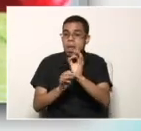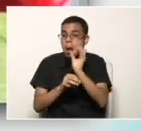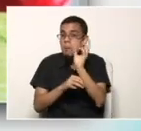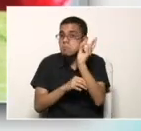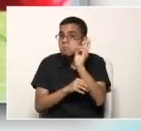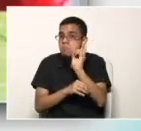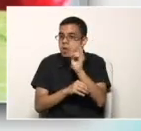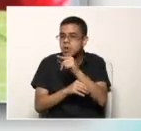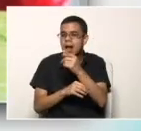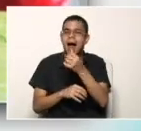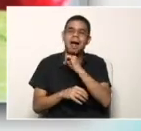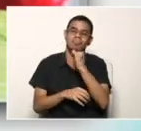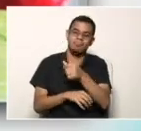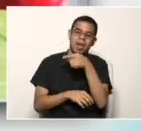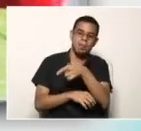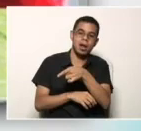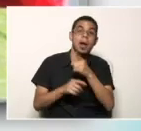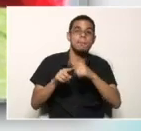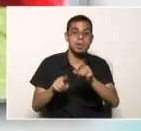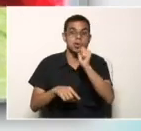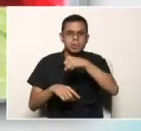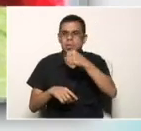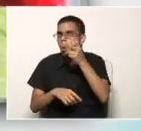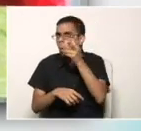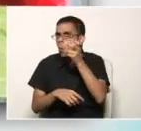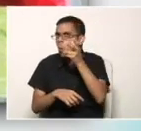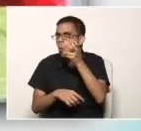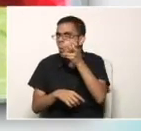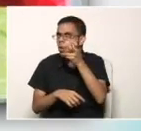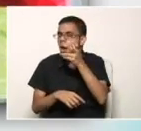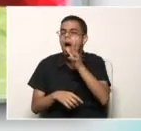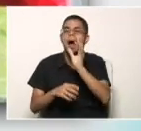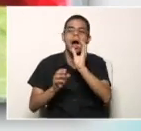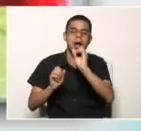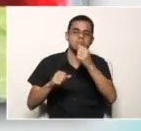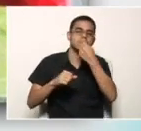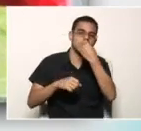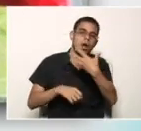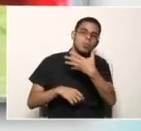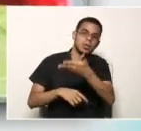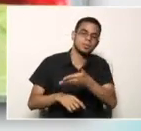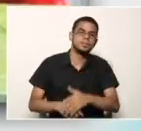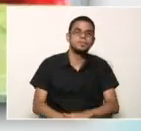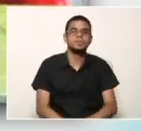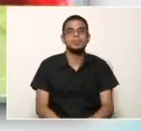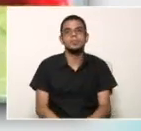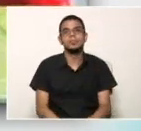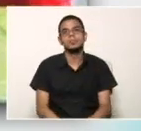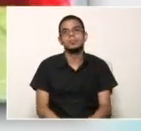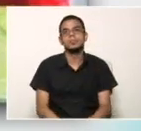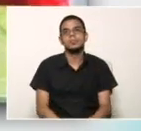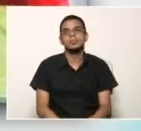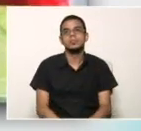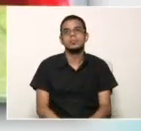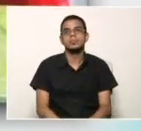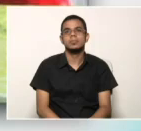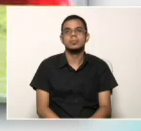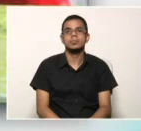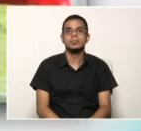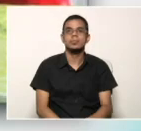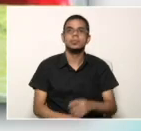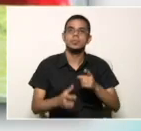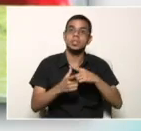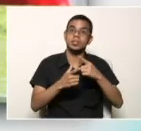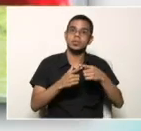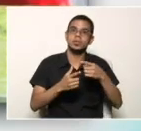¿ok? Entonces es importante revisar, o ir descartando, cuáles son las fallas del equipo. En este caso, trabajamos hoy con